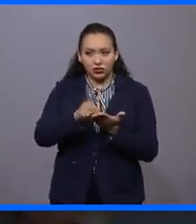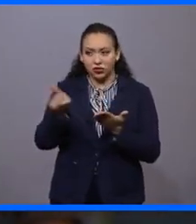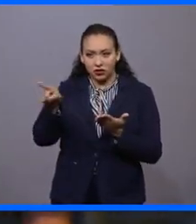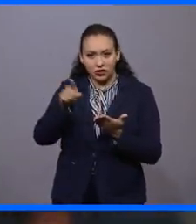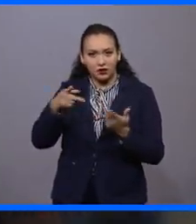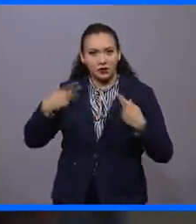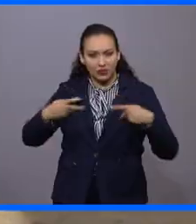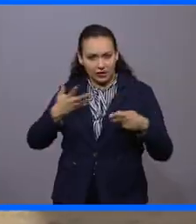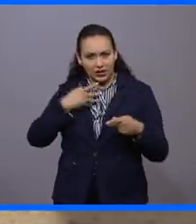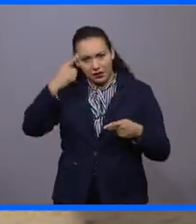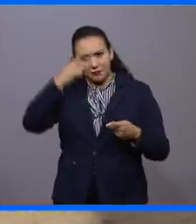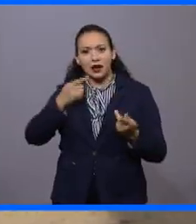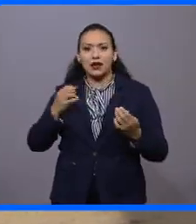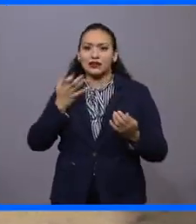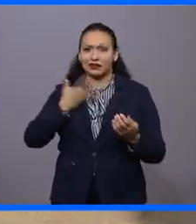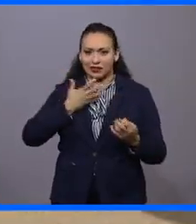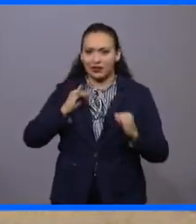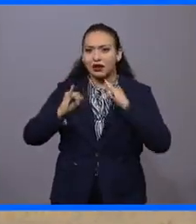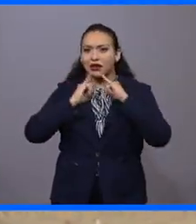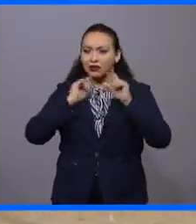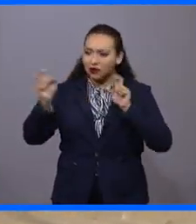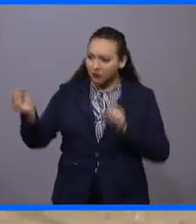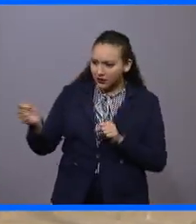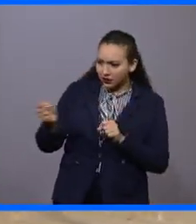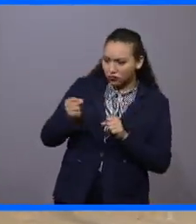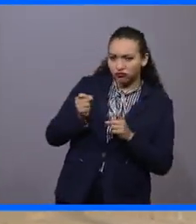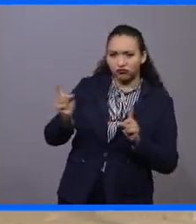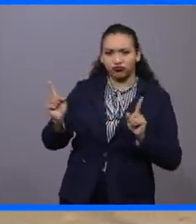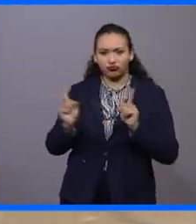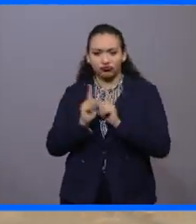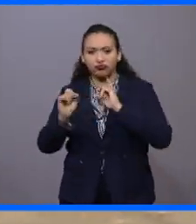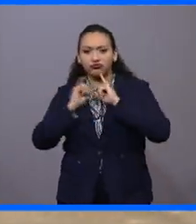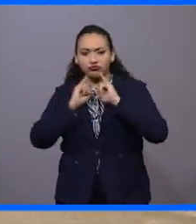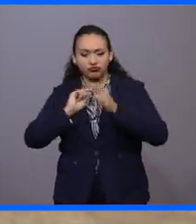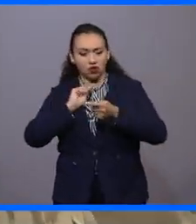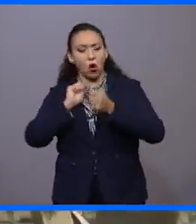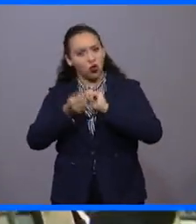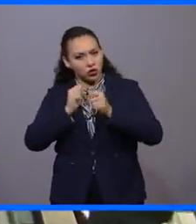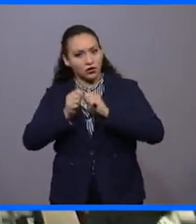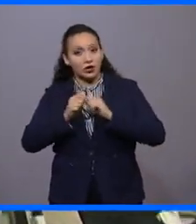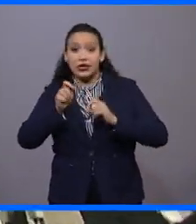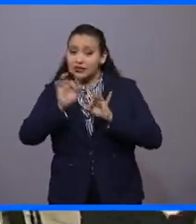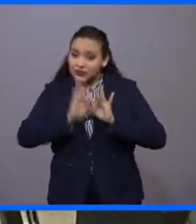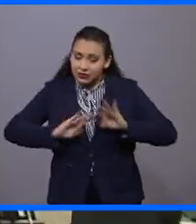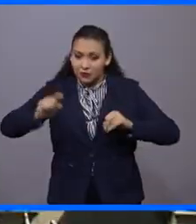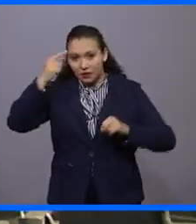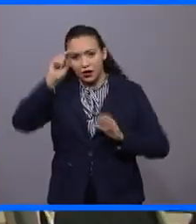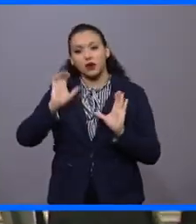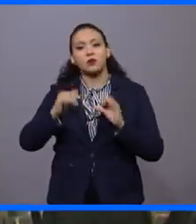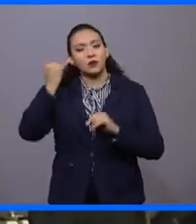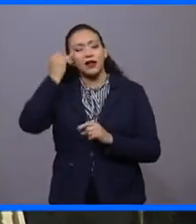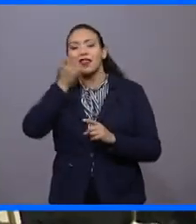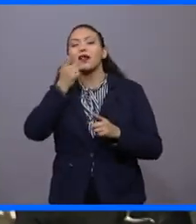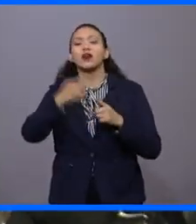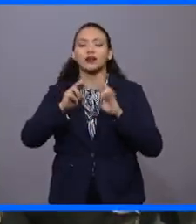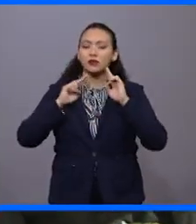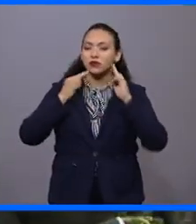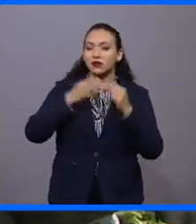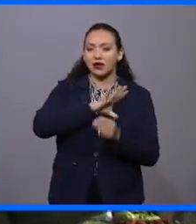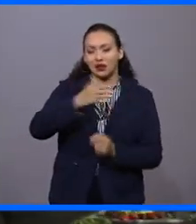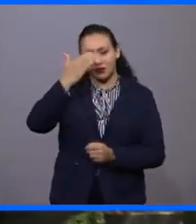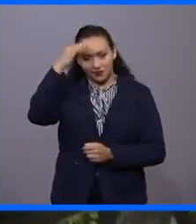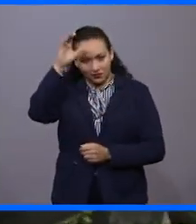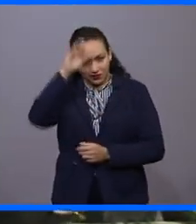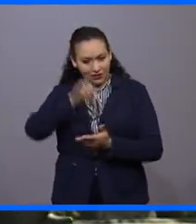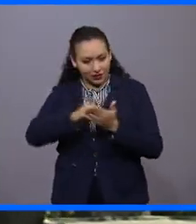la interpretación es de suma relevancia para las personas y comunidades indígenas, señaló la Unidad General de Conocimiento